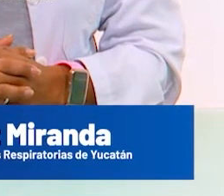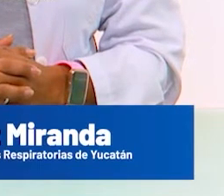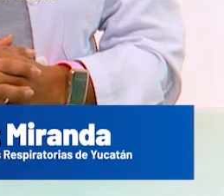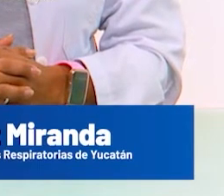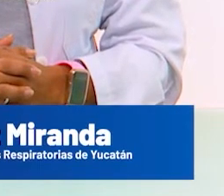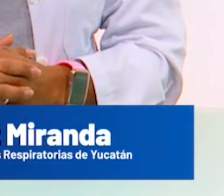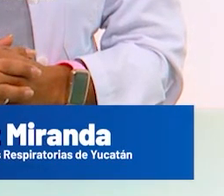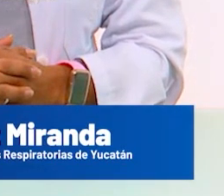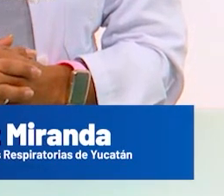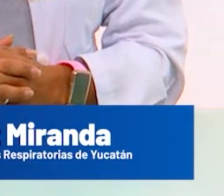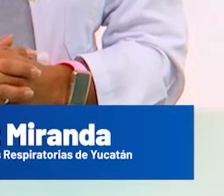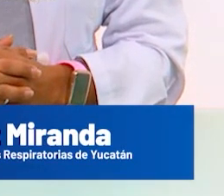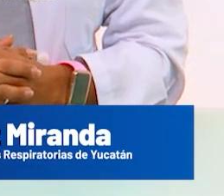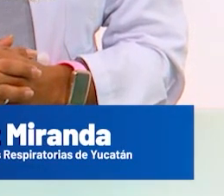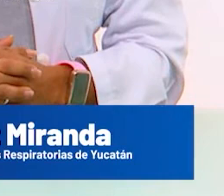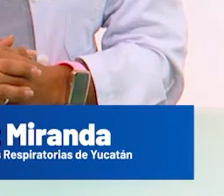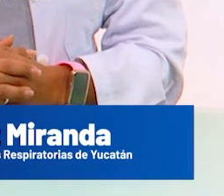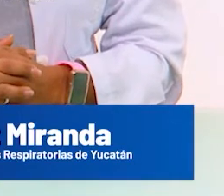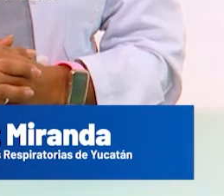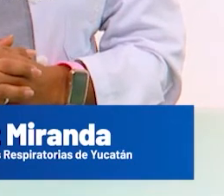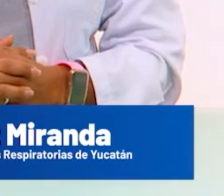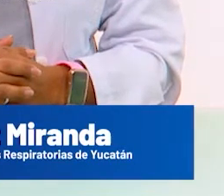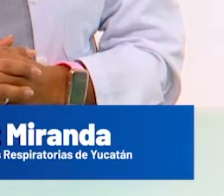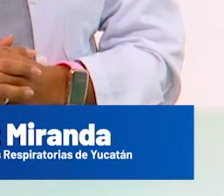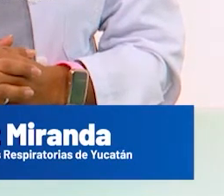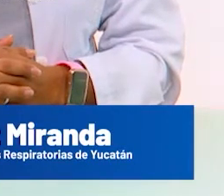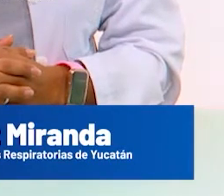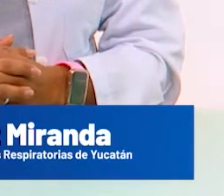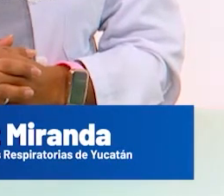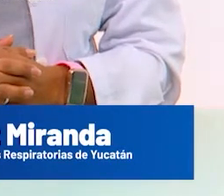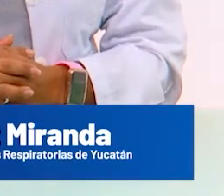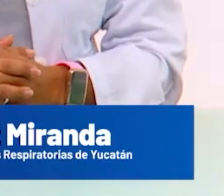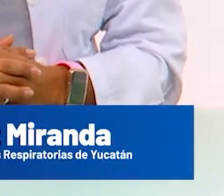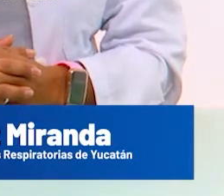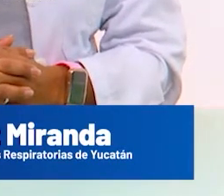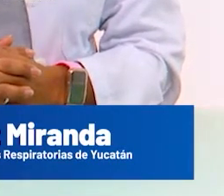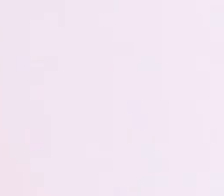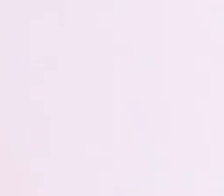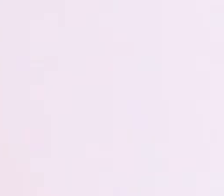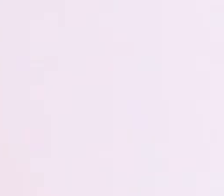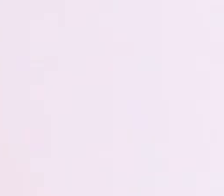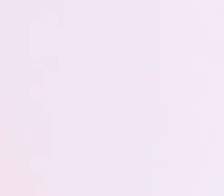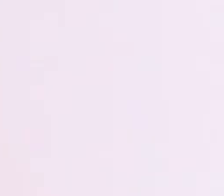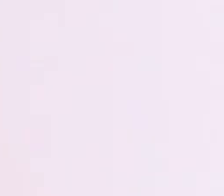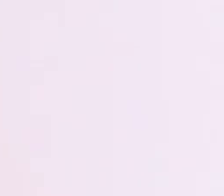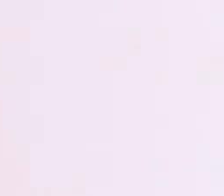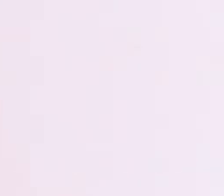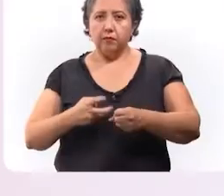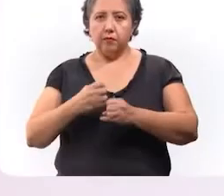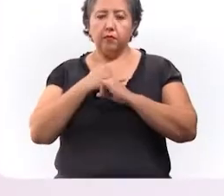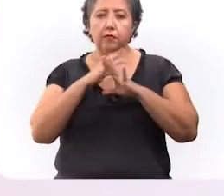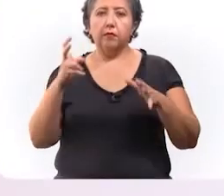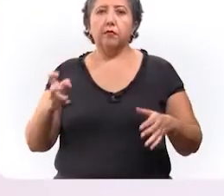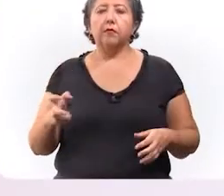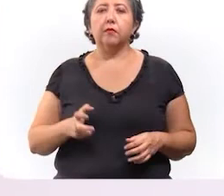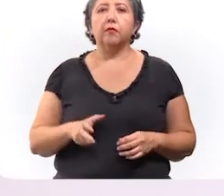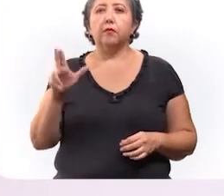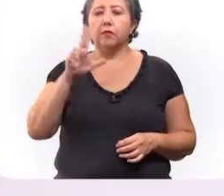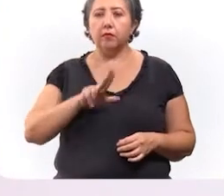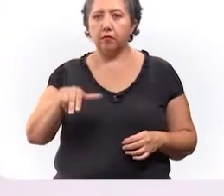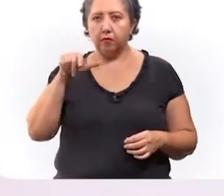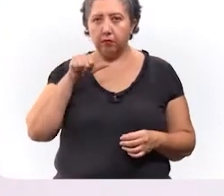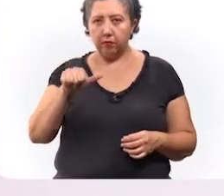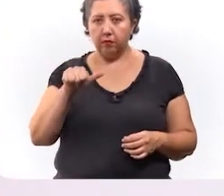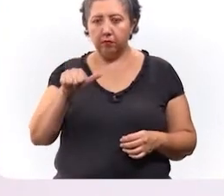Buenas tardes. Nos permitimos dar el informe diario relacionado con el COVID-19. Adelante, doctora. Gracias, doctora. Buenas tardes. Este es el parte médico de este